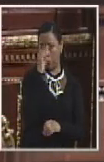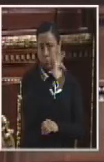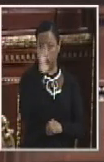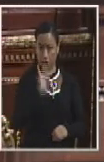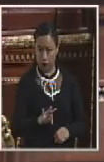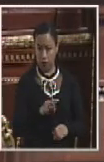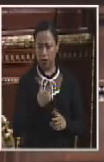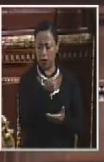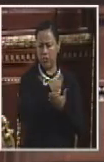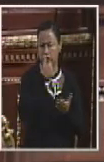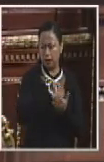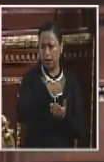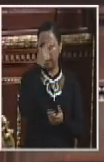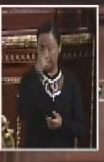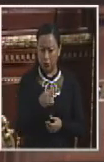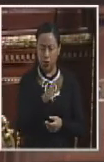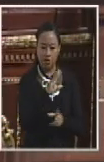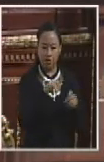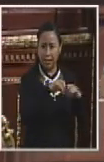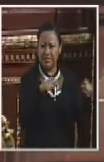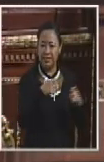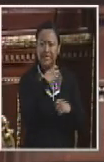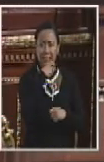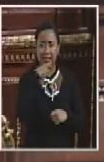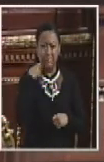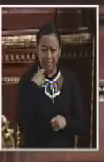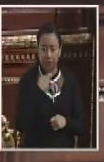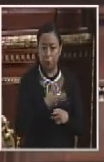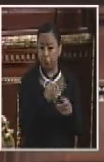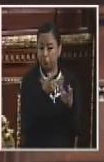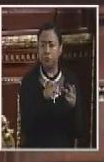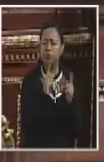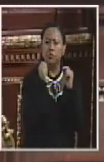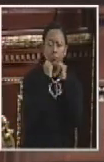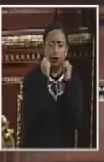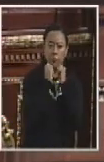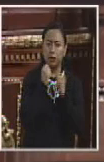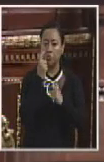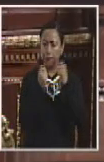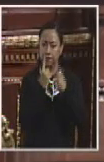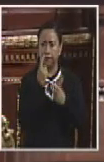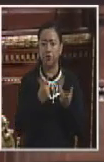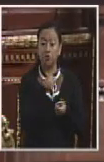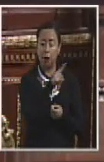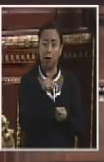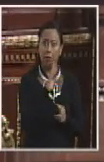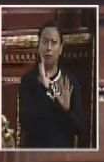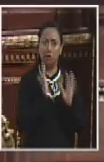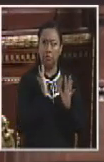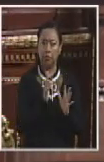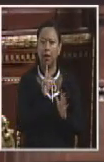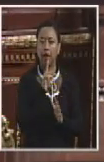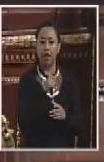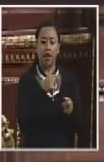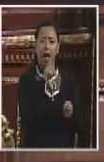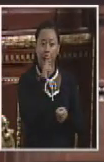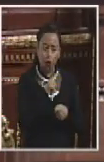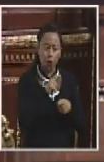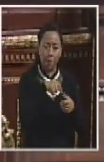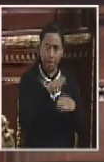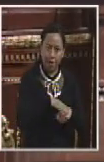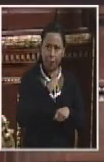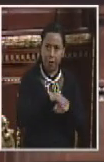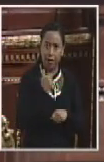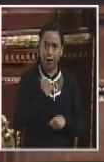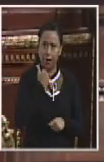de la Ciudad de México es rural, el tema es muy grave en la zona urbanizada, donde se ha exterminado casi todo el patrimonio hídrico y lacustre, por lo